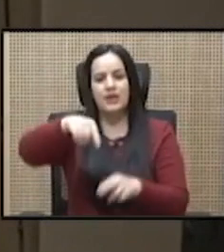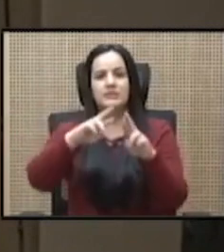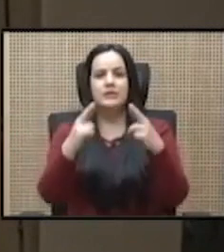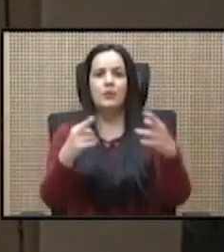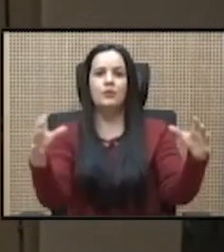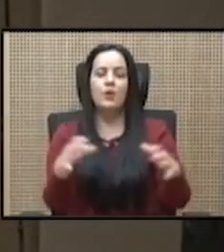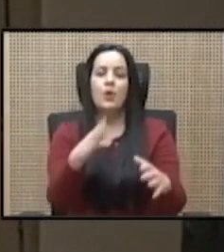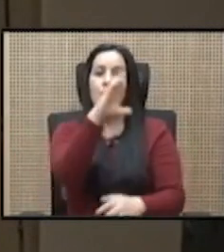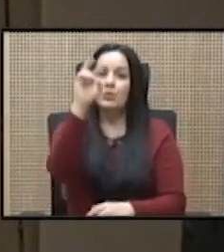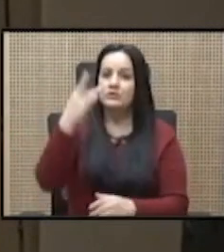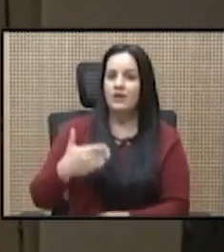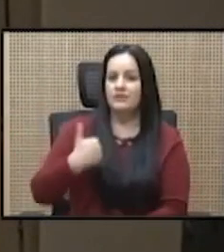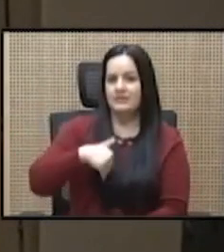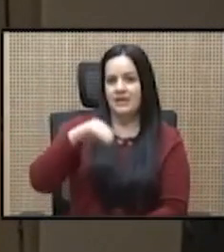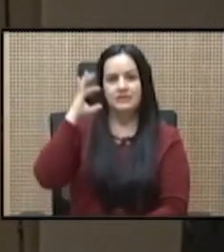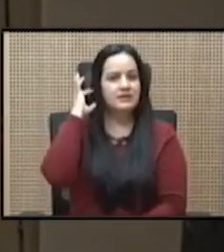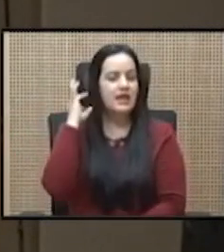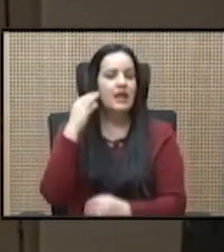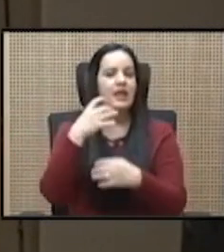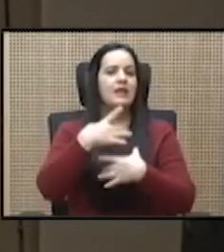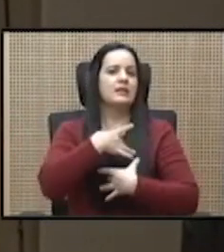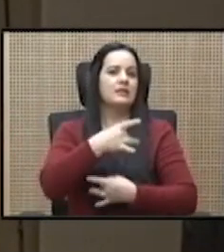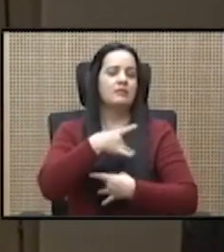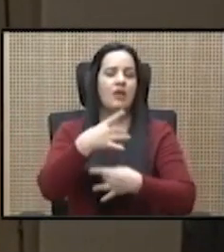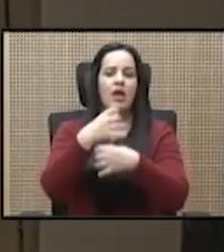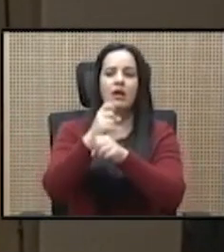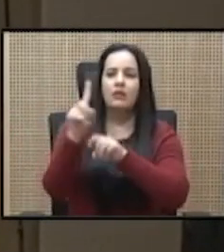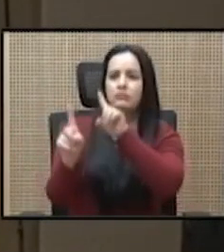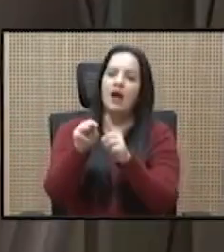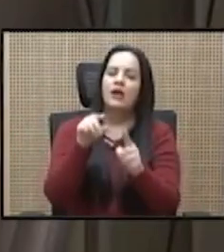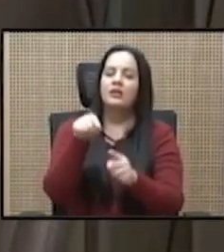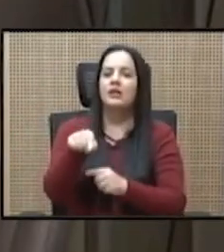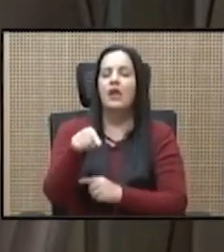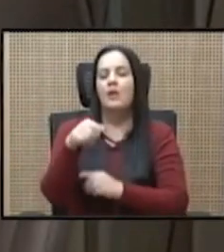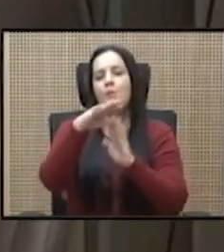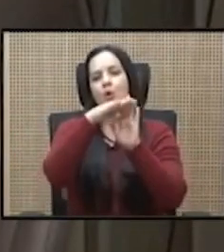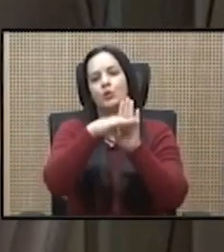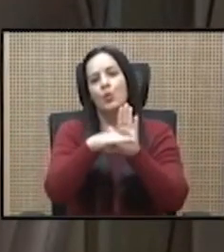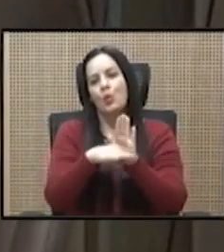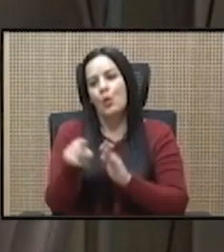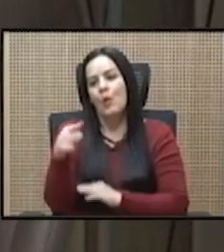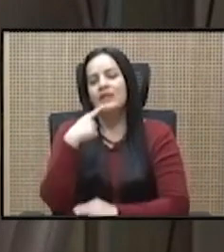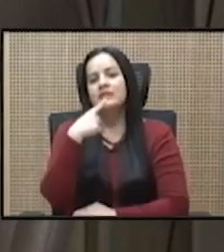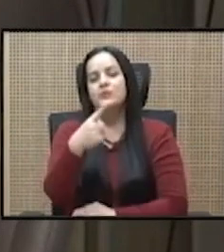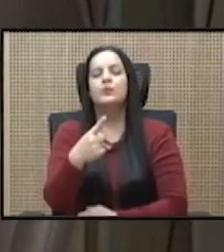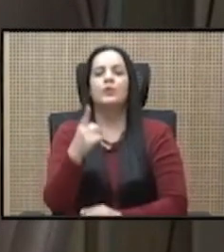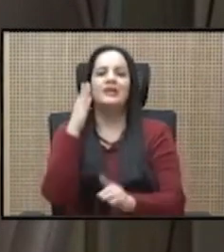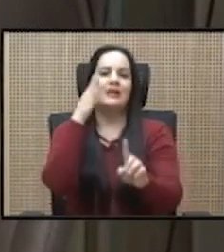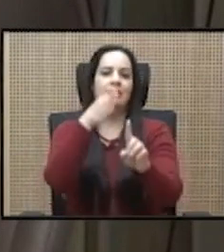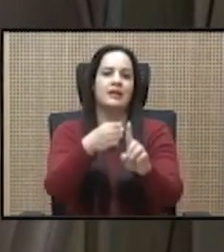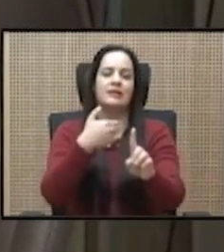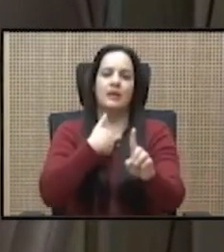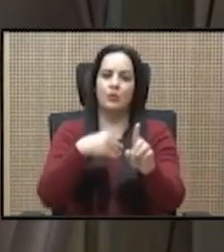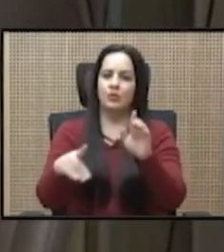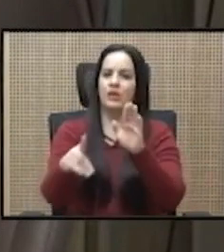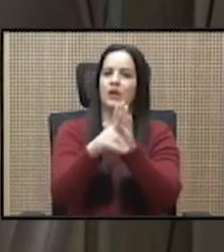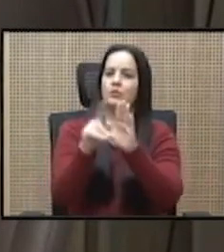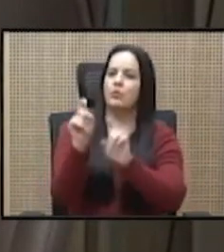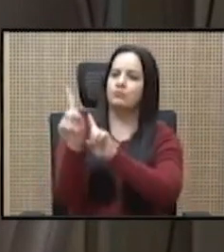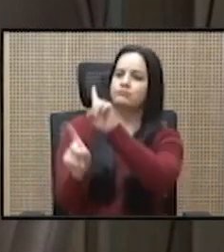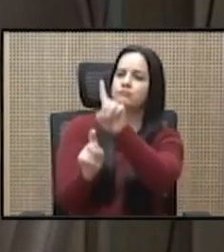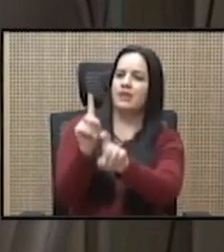muy interesados en hacer muchas preguntas con relación a la OPAT. Tenemos el derecho a interpelar al presidente. La